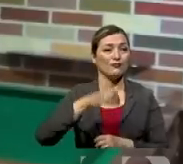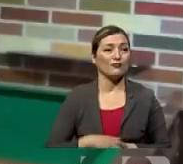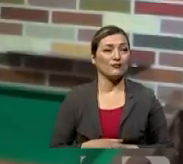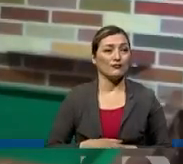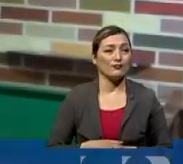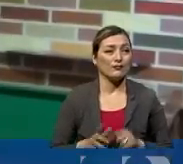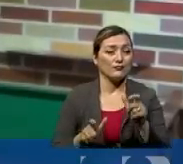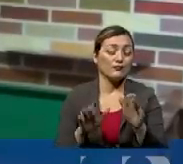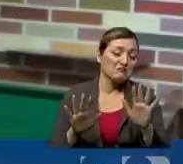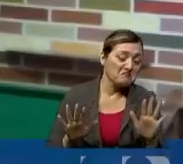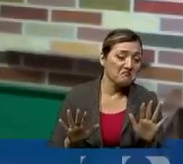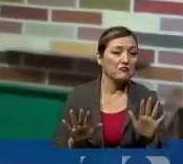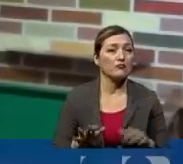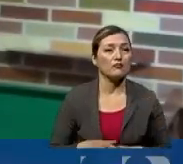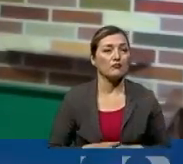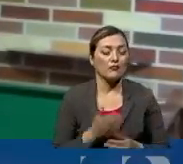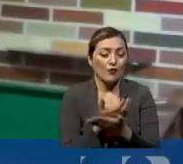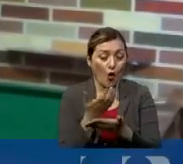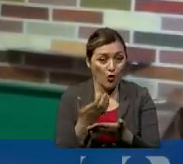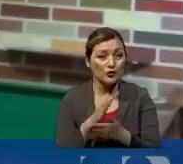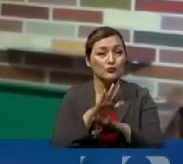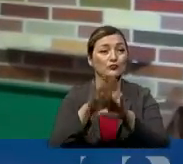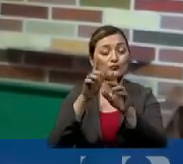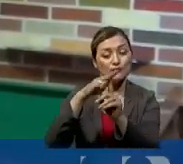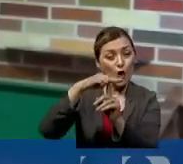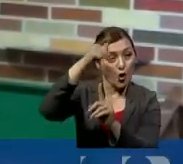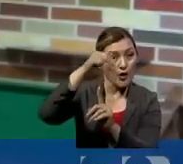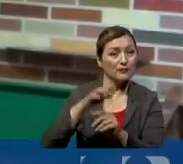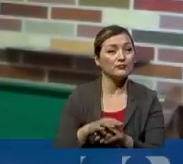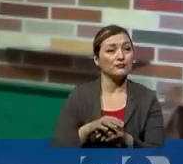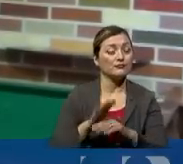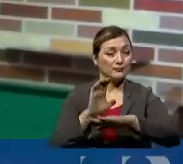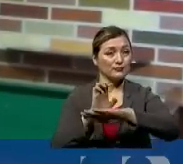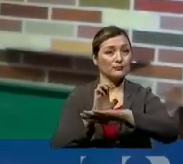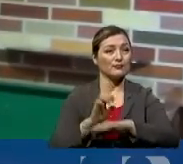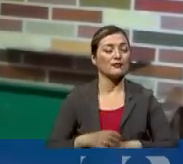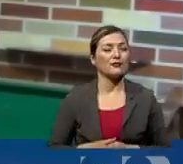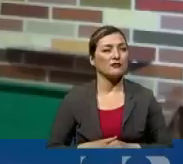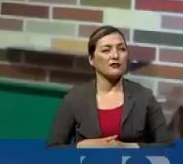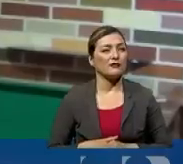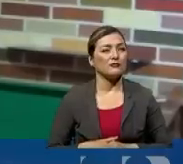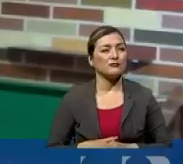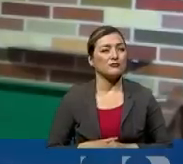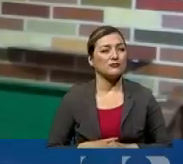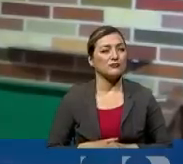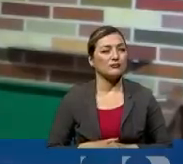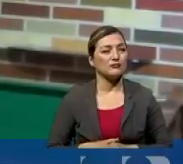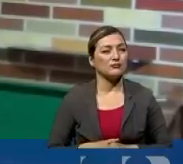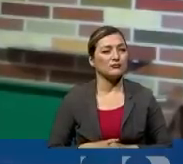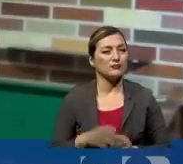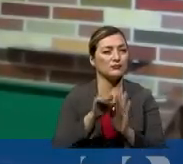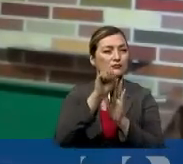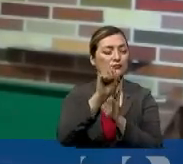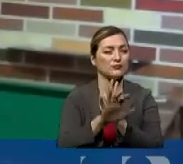tiene algún artículo referente a la gaseosa, especialmente ecuatoriana, si quiere